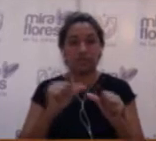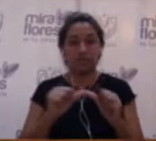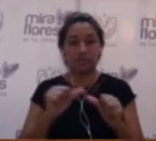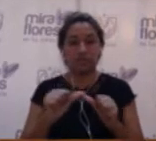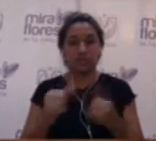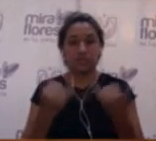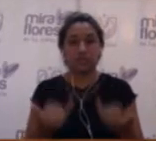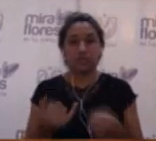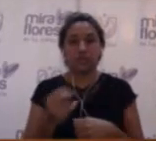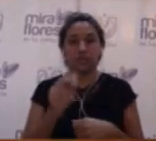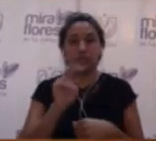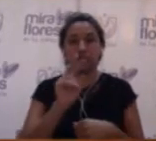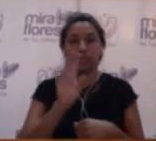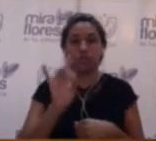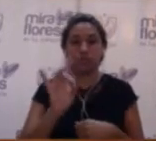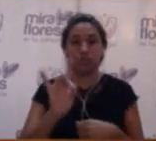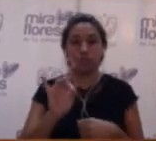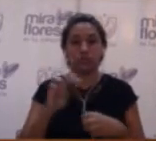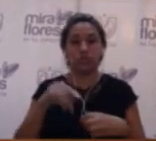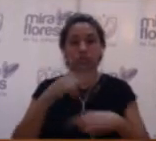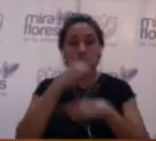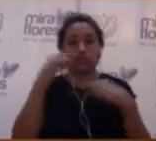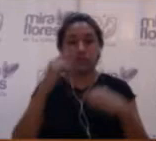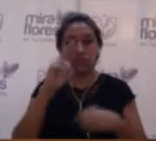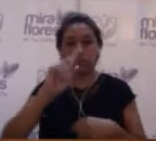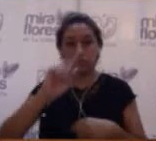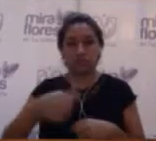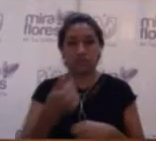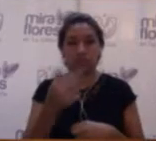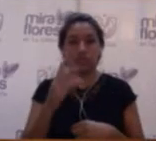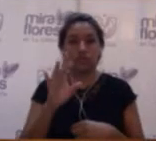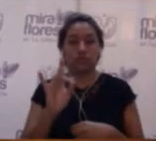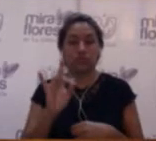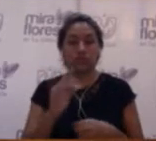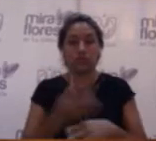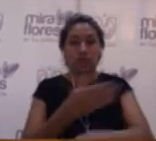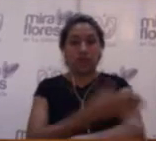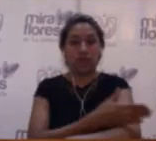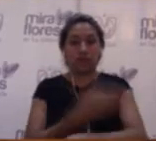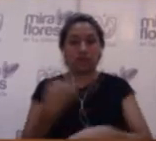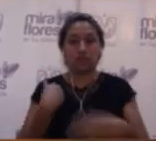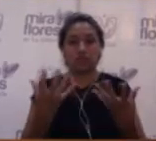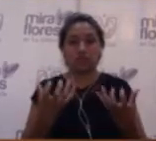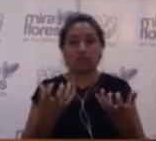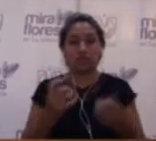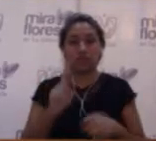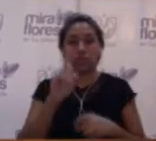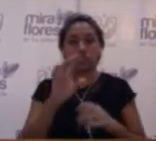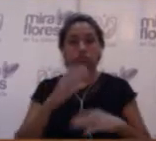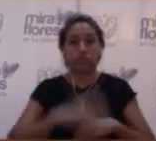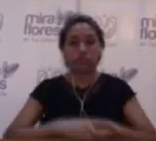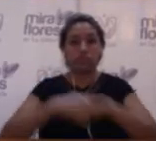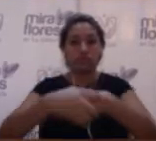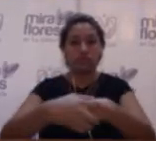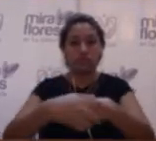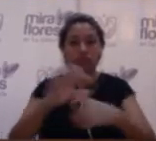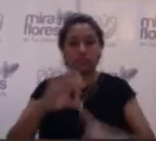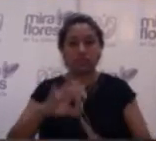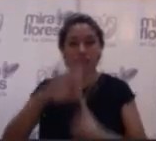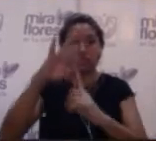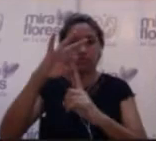Hoy día es 8 de marzo del año 2018 y antes de pasar la lista quiero mandarle un saludo especial